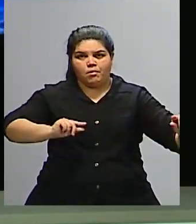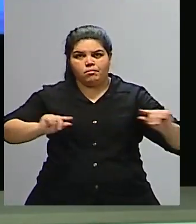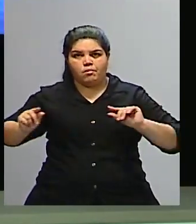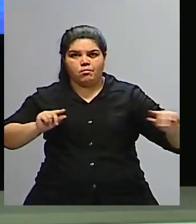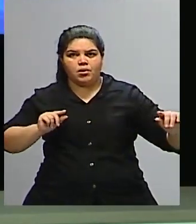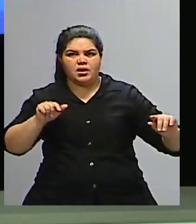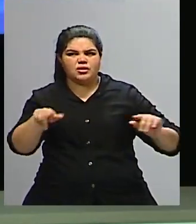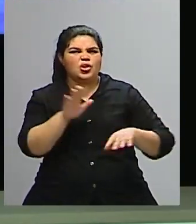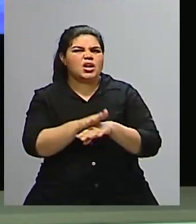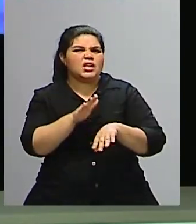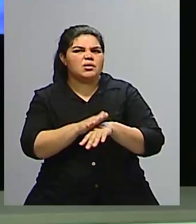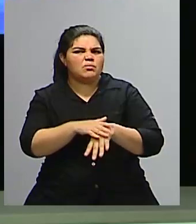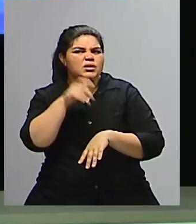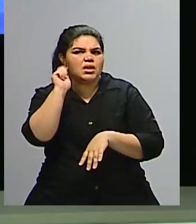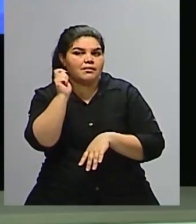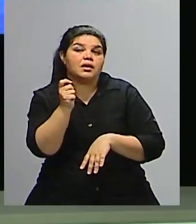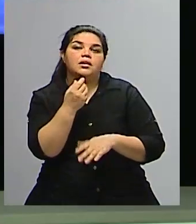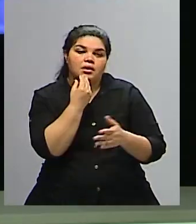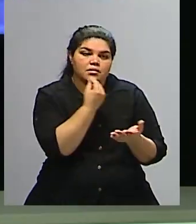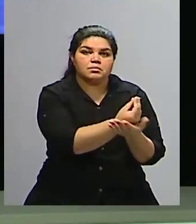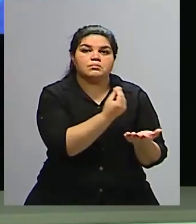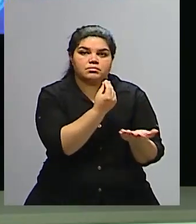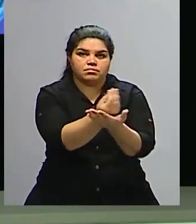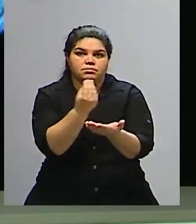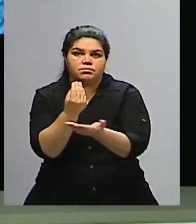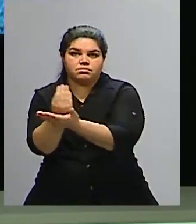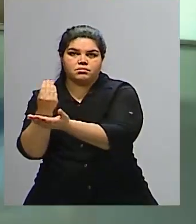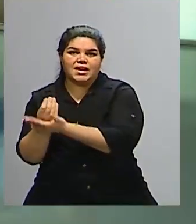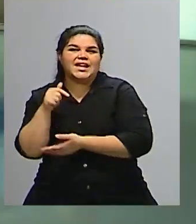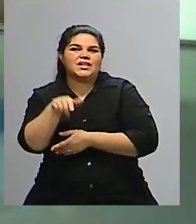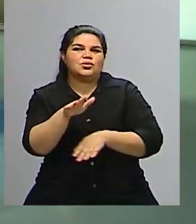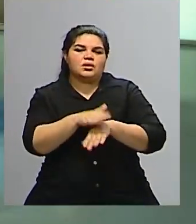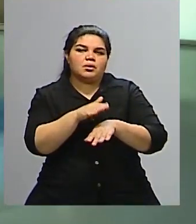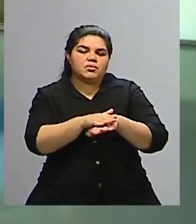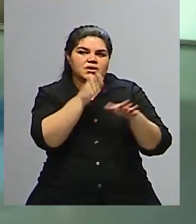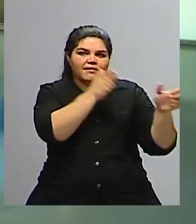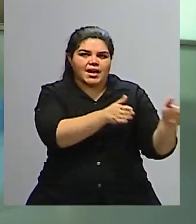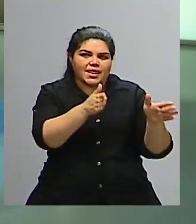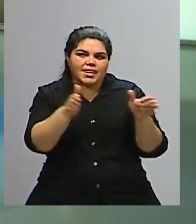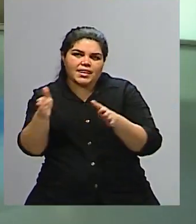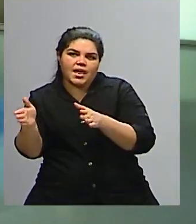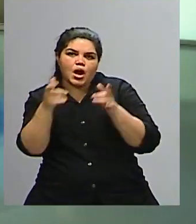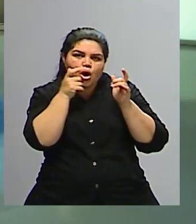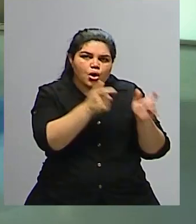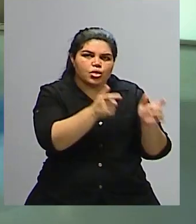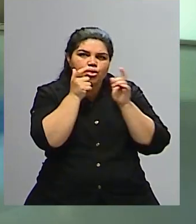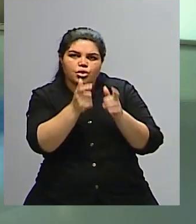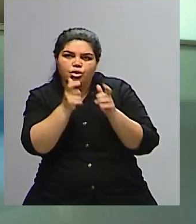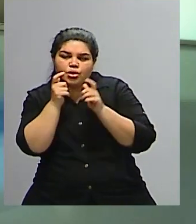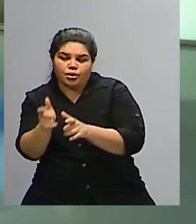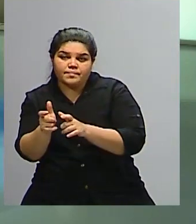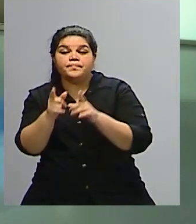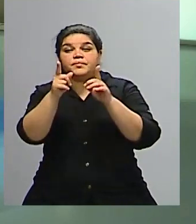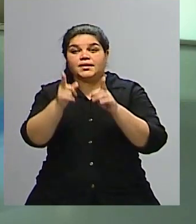está arreglado, es un proceso interno del control, con algunas atribuciones a algunos órganos de control específicos, como es